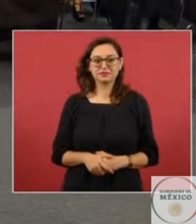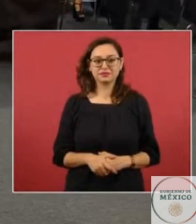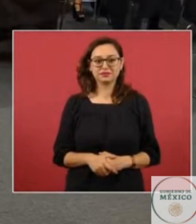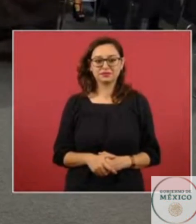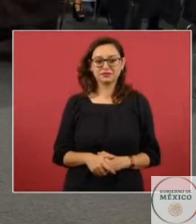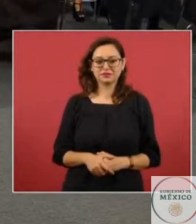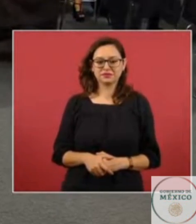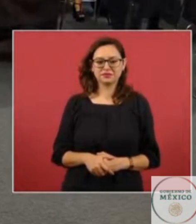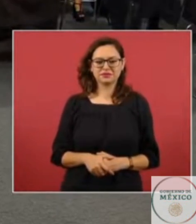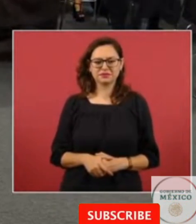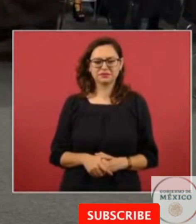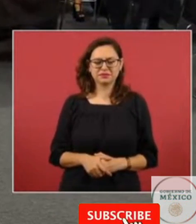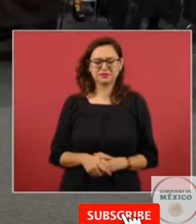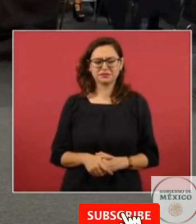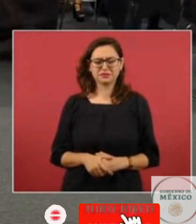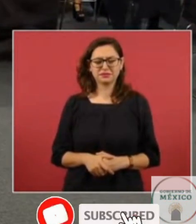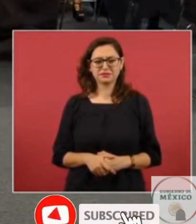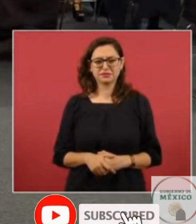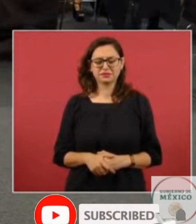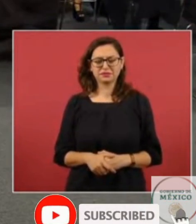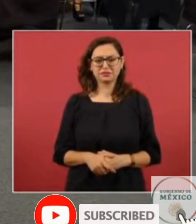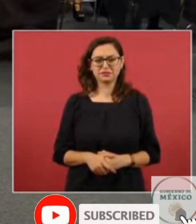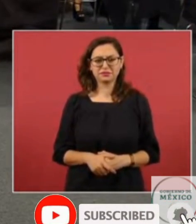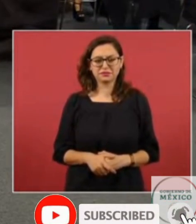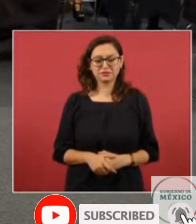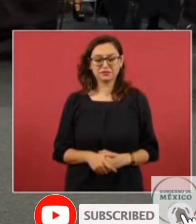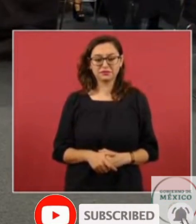la menor duda, ¿entienden?